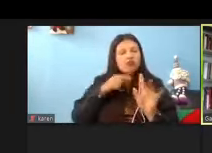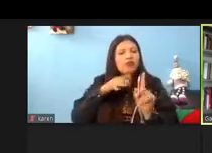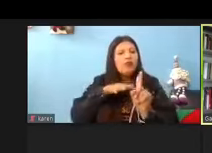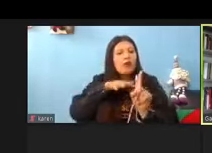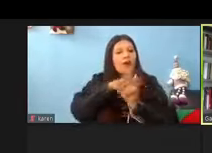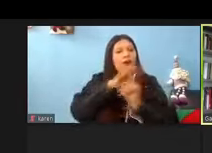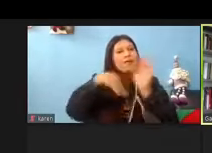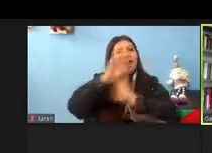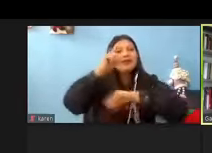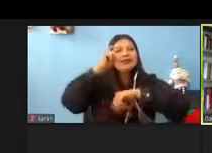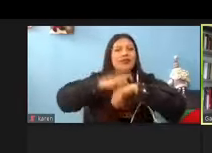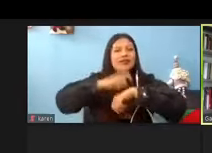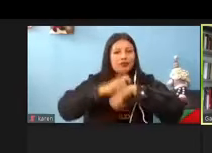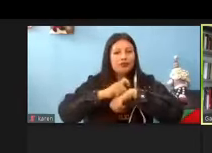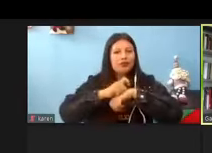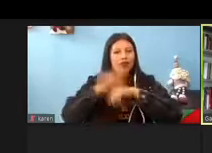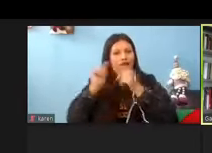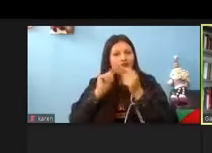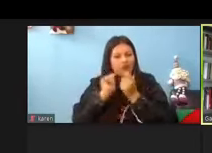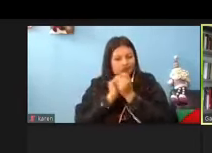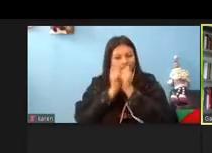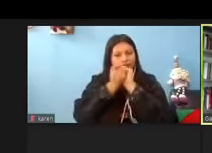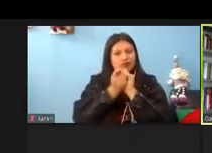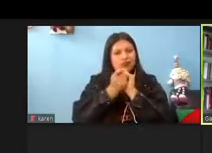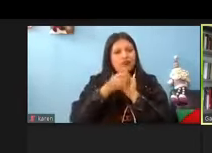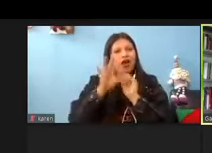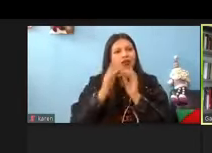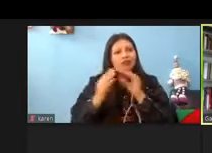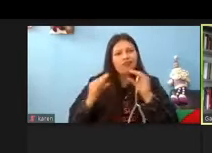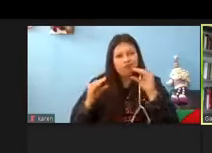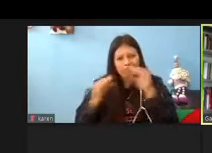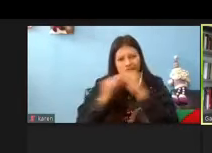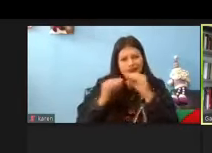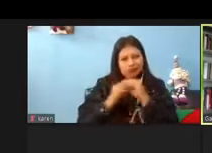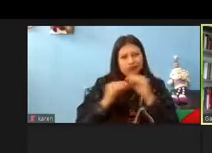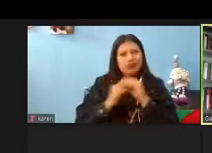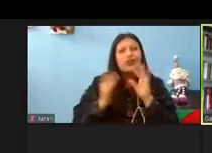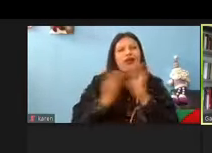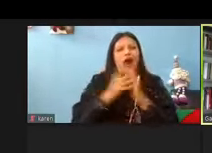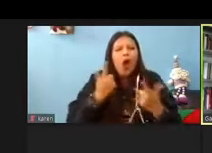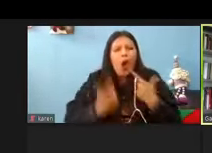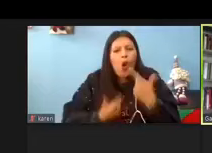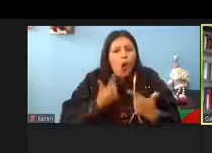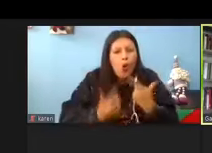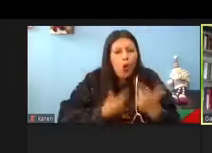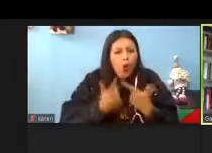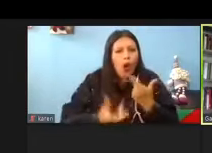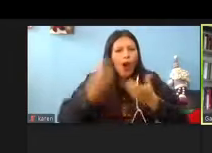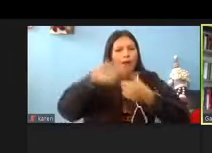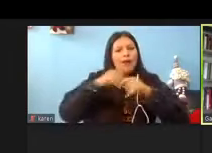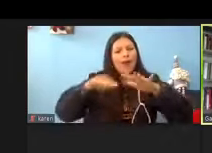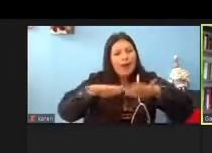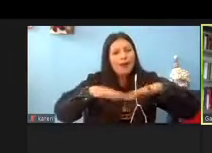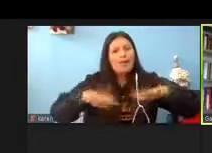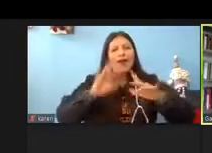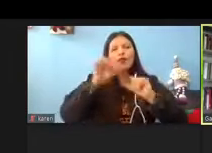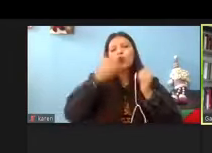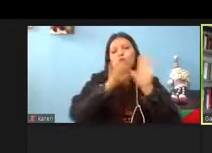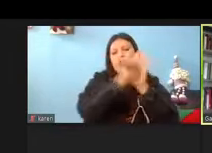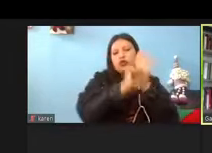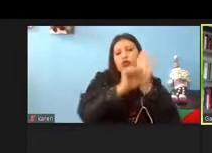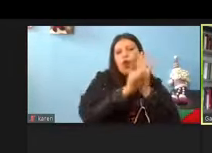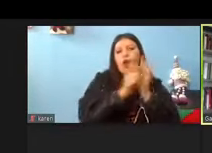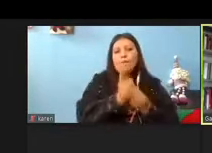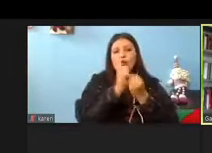un momento en el que se ha convertido en eje articulador de luchas que se despliegan en los campos simbólico,